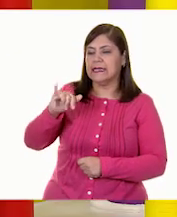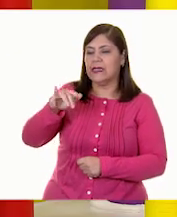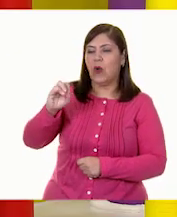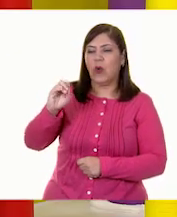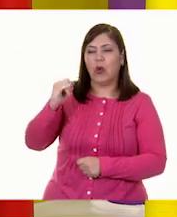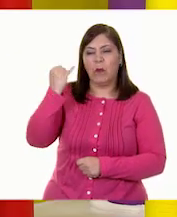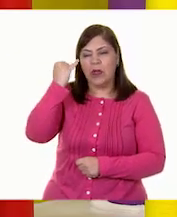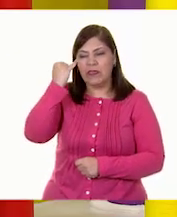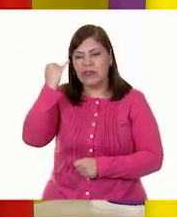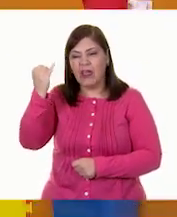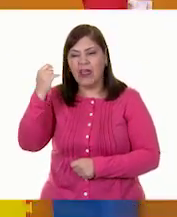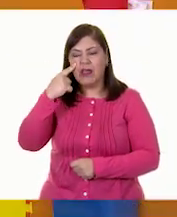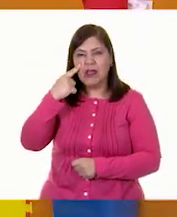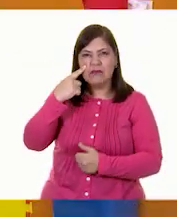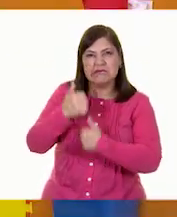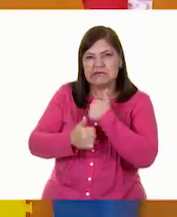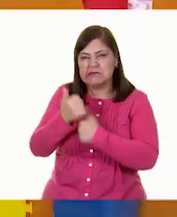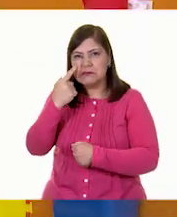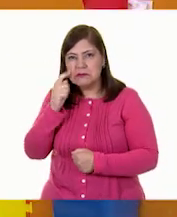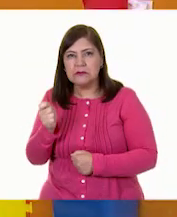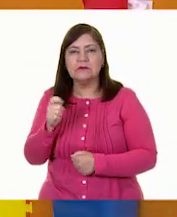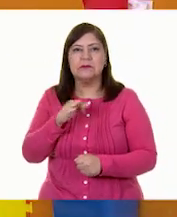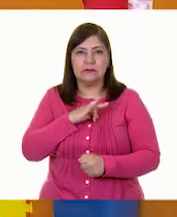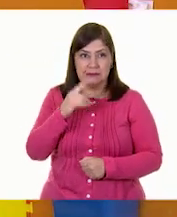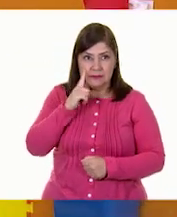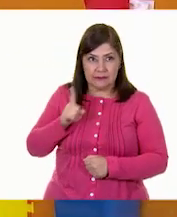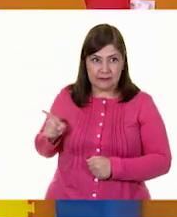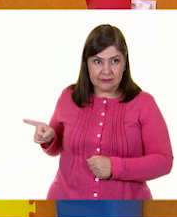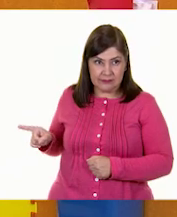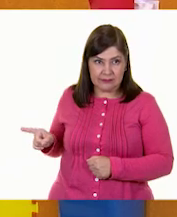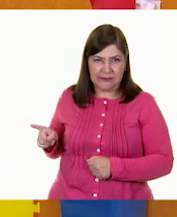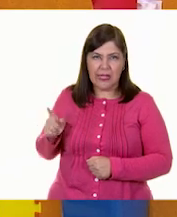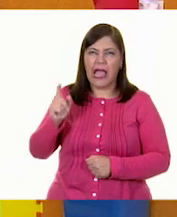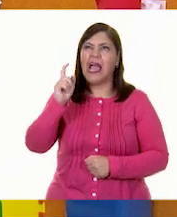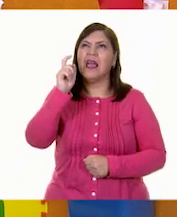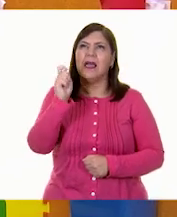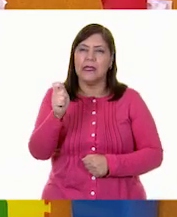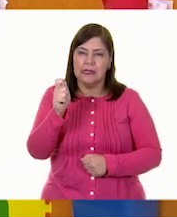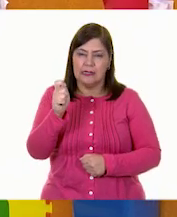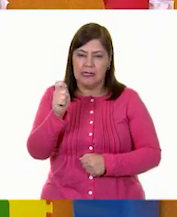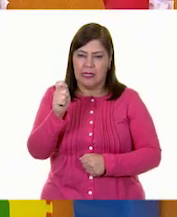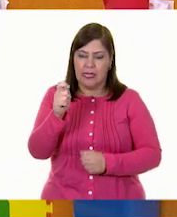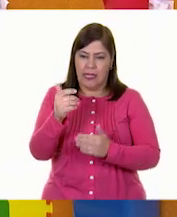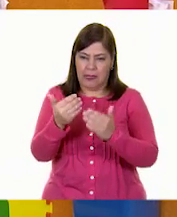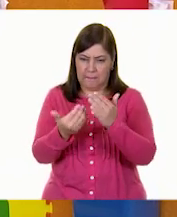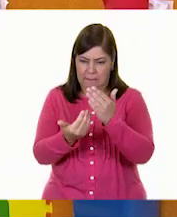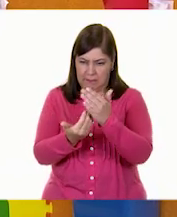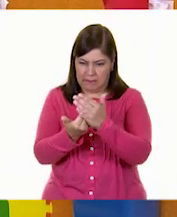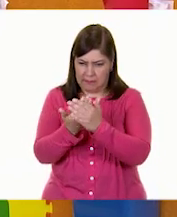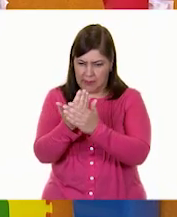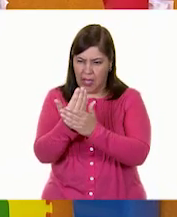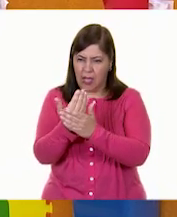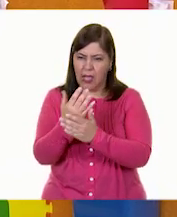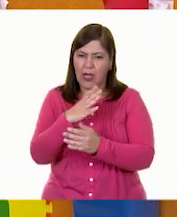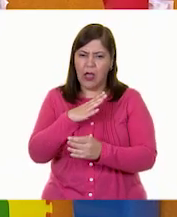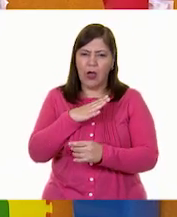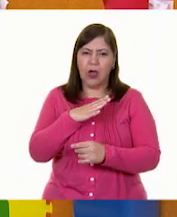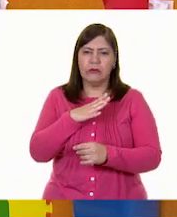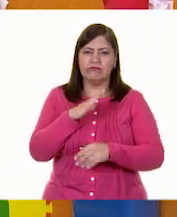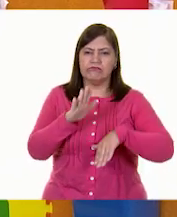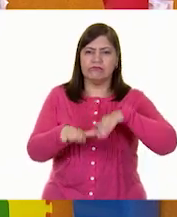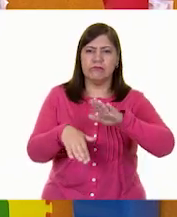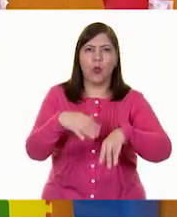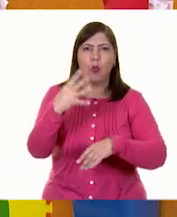Sí. ¿Qué es? Que de día camina en cuatro patas,